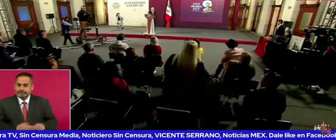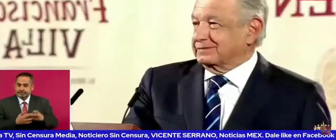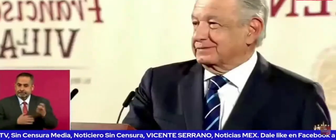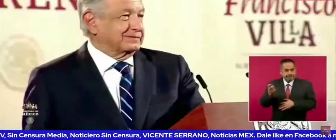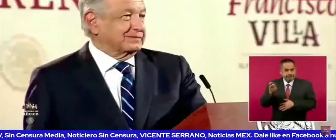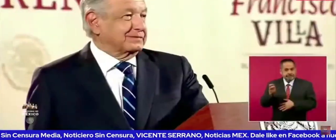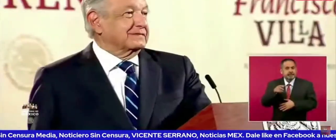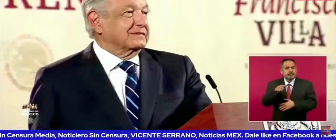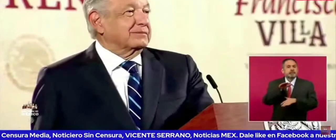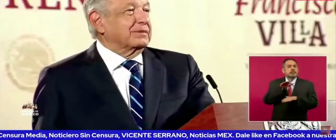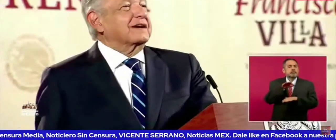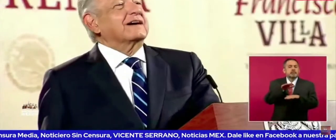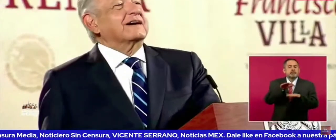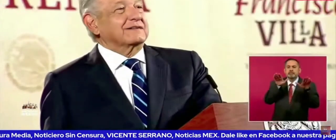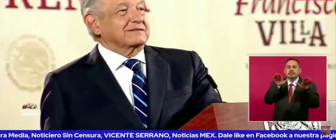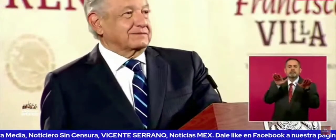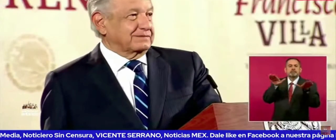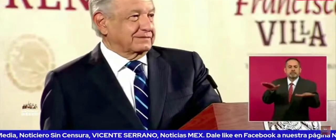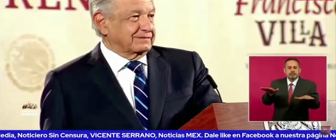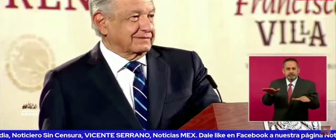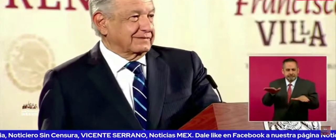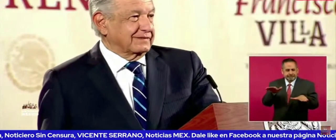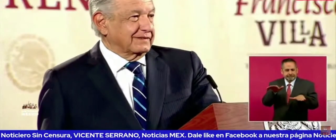aeropuerto para